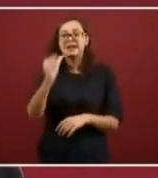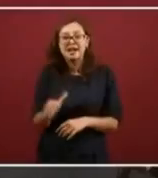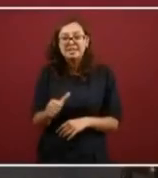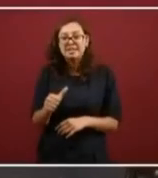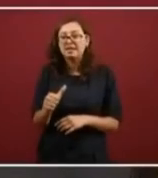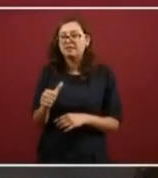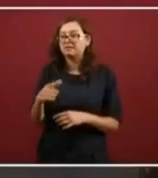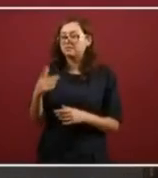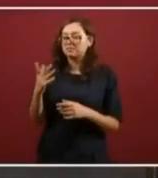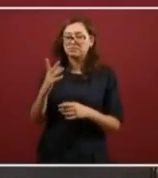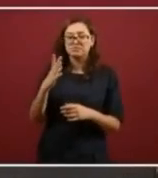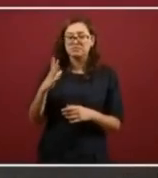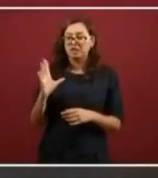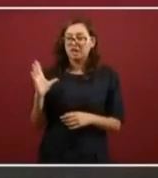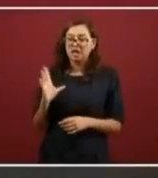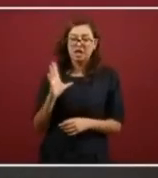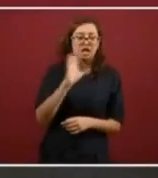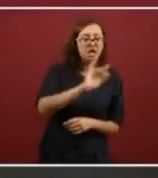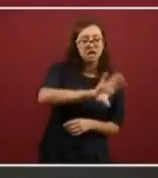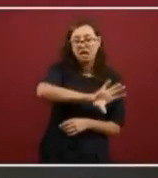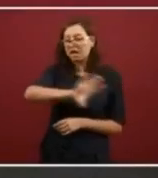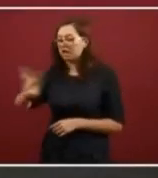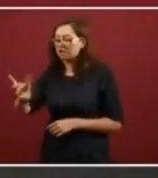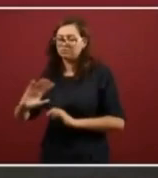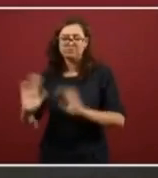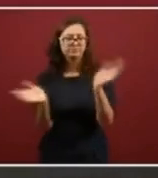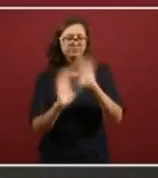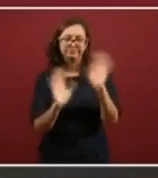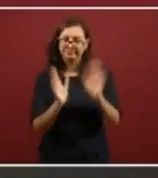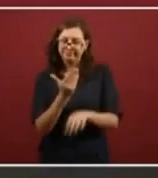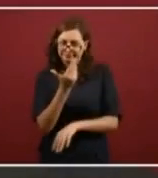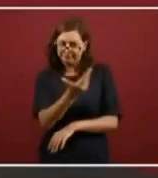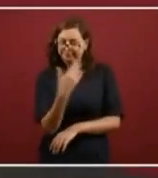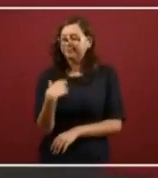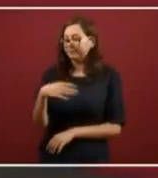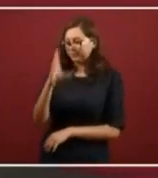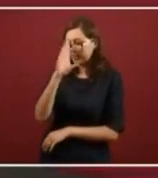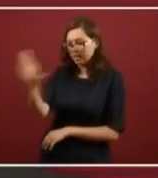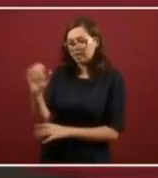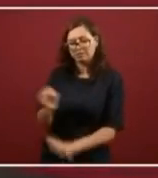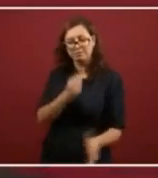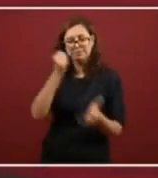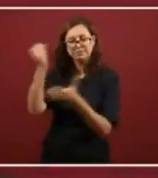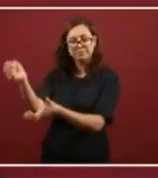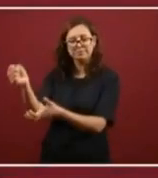intermediarios, que le llegue el apoyo directo al productor.